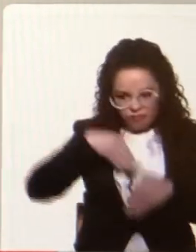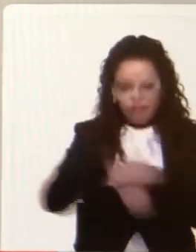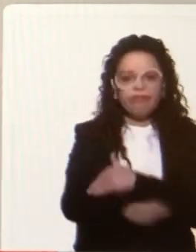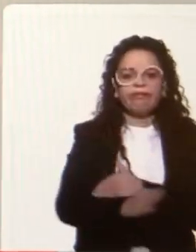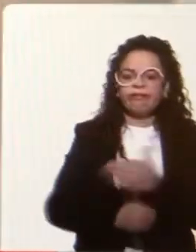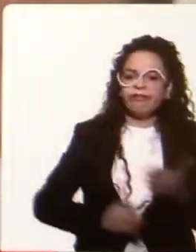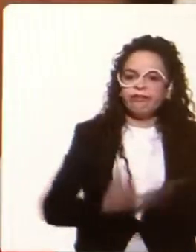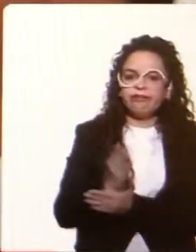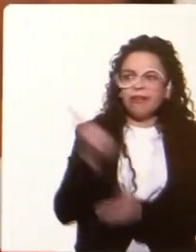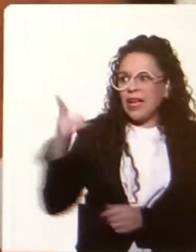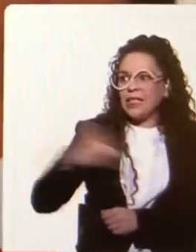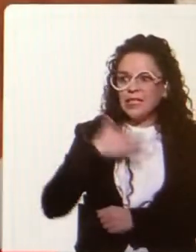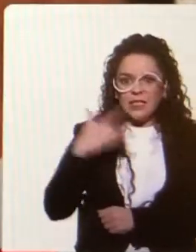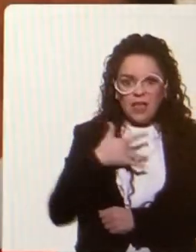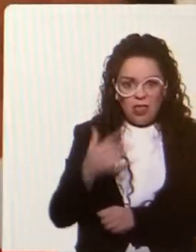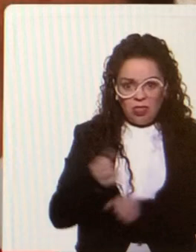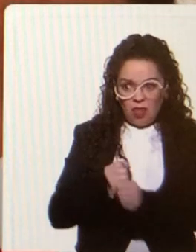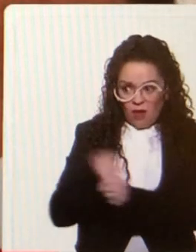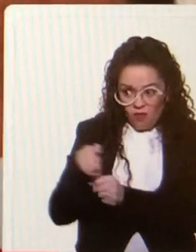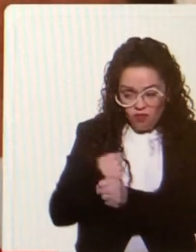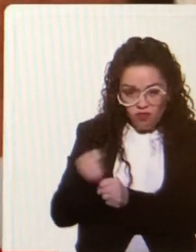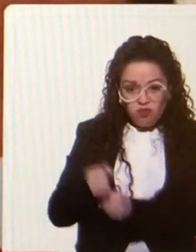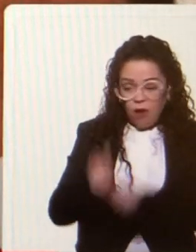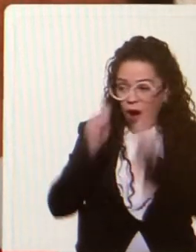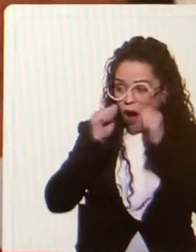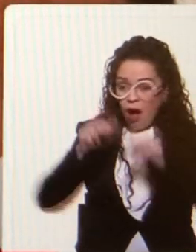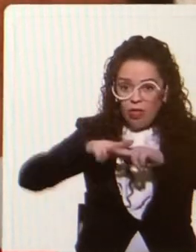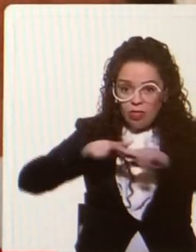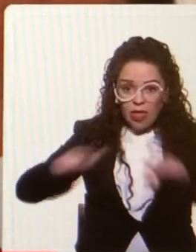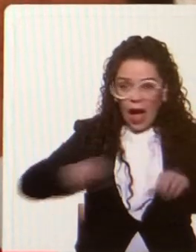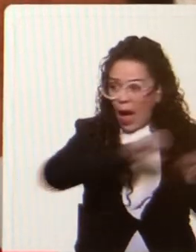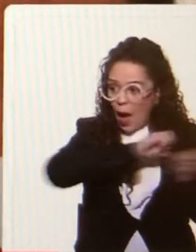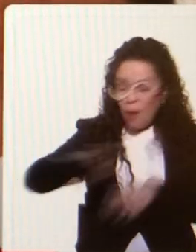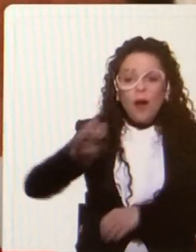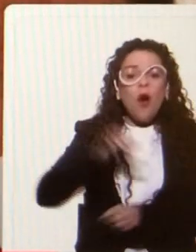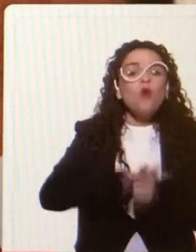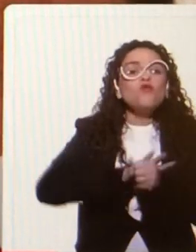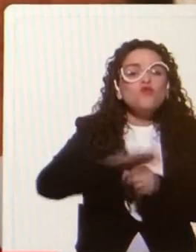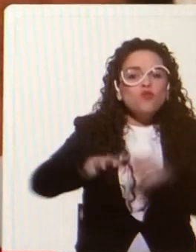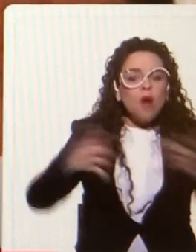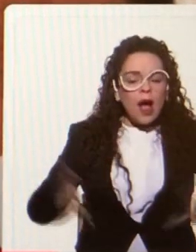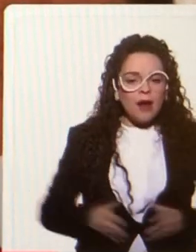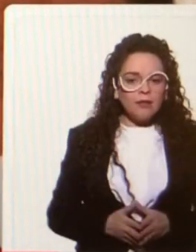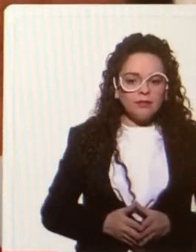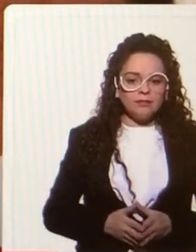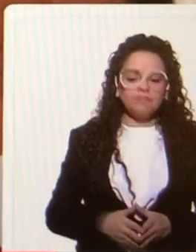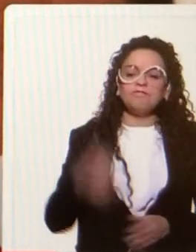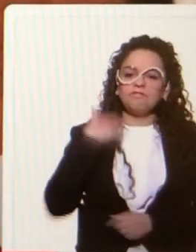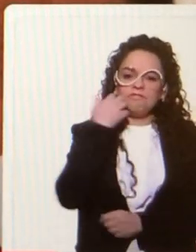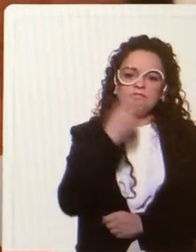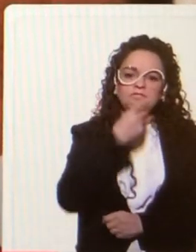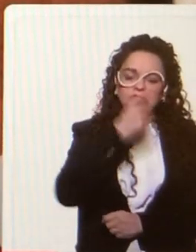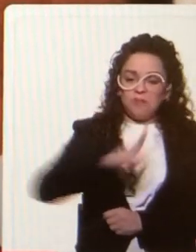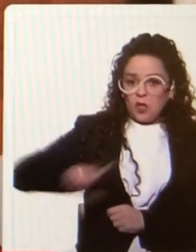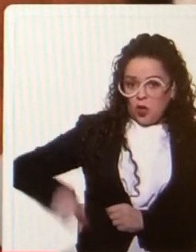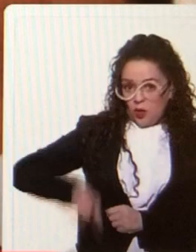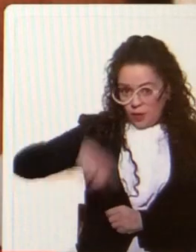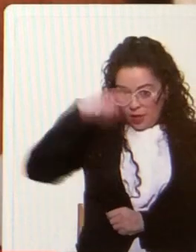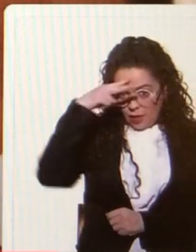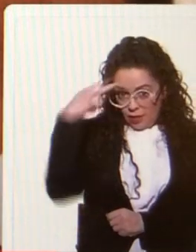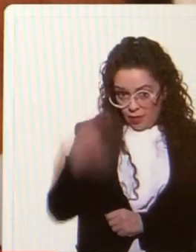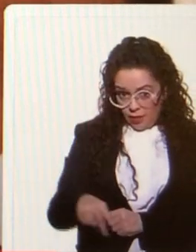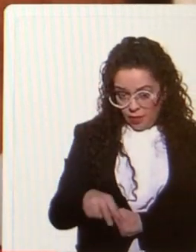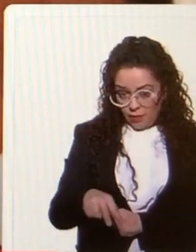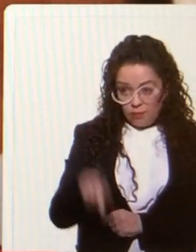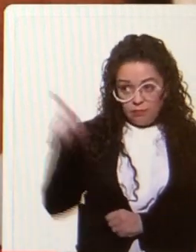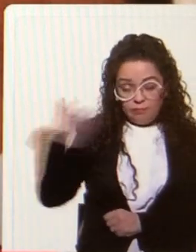que el presidente responda a las provocaciones y reprima a los muchachos eso es lo que quieren captar